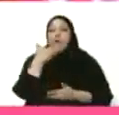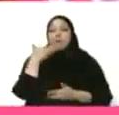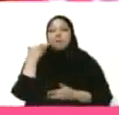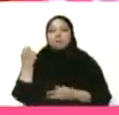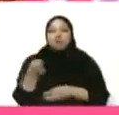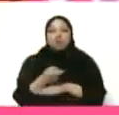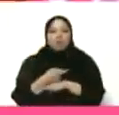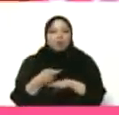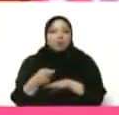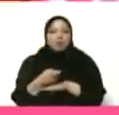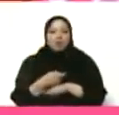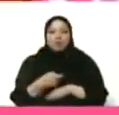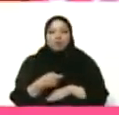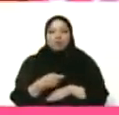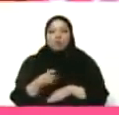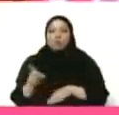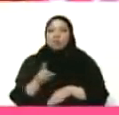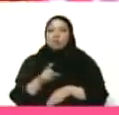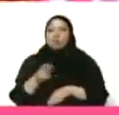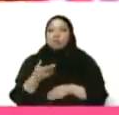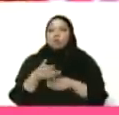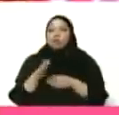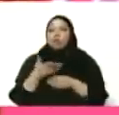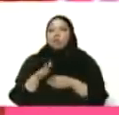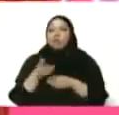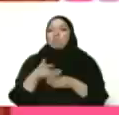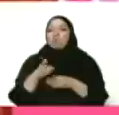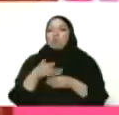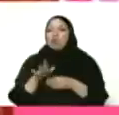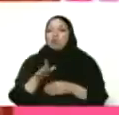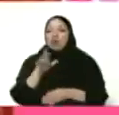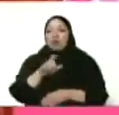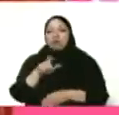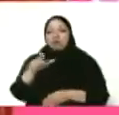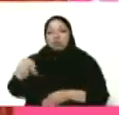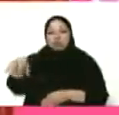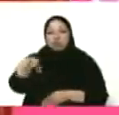de este país. No le pares a más nada.